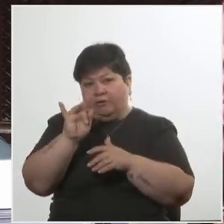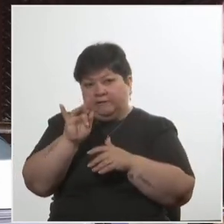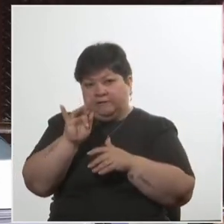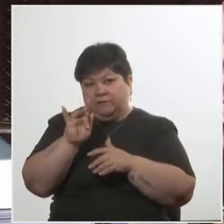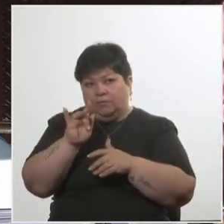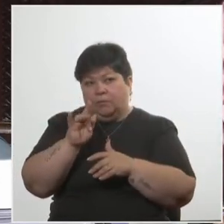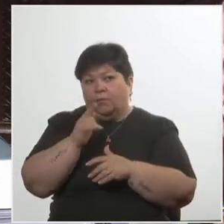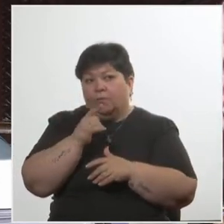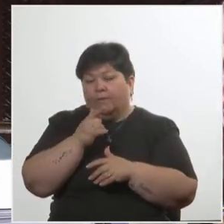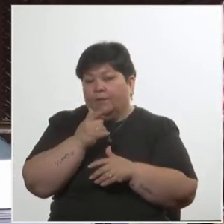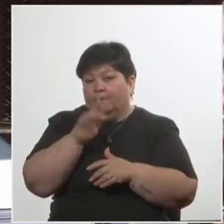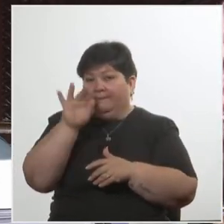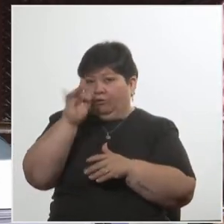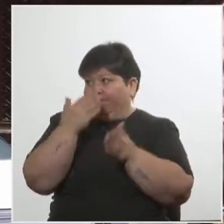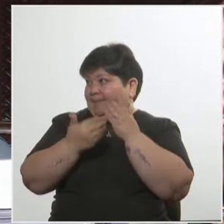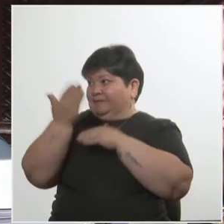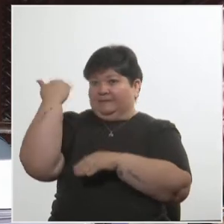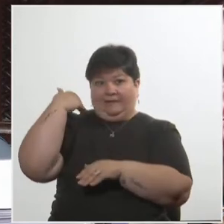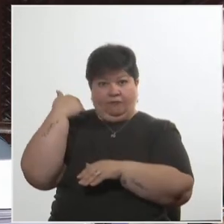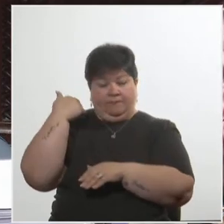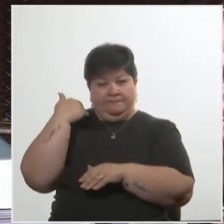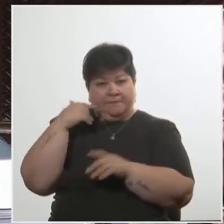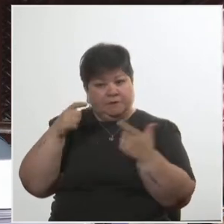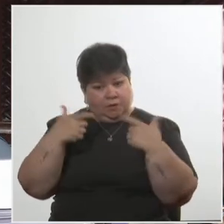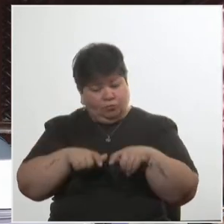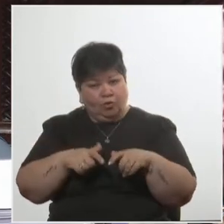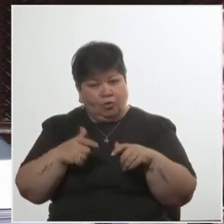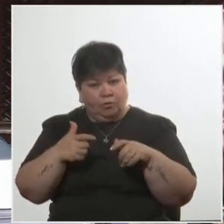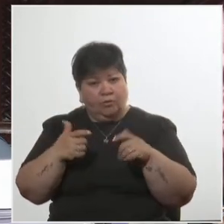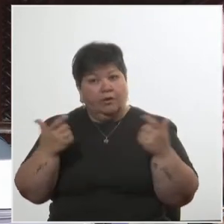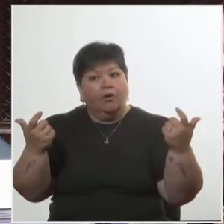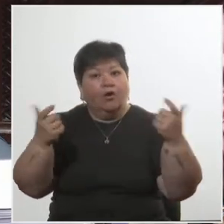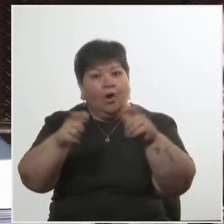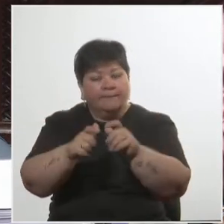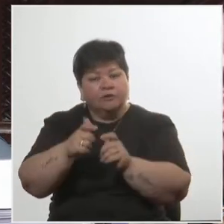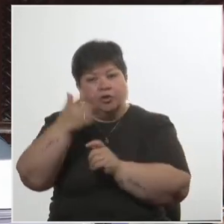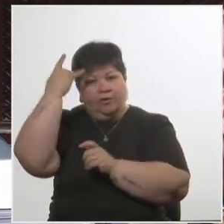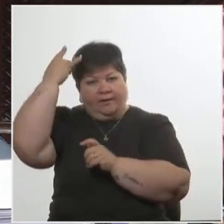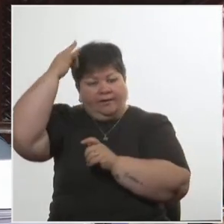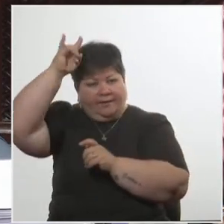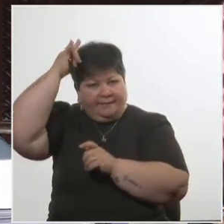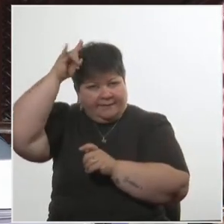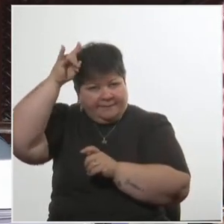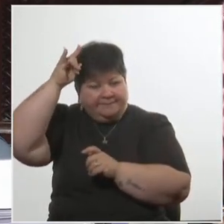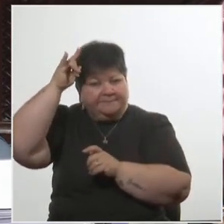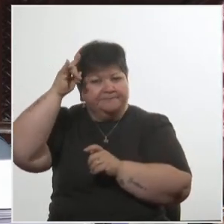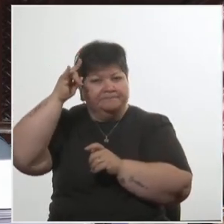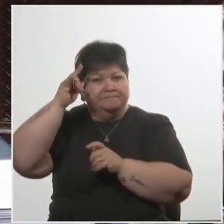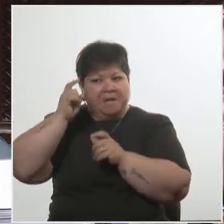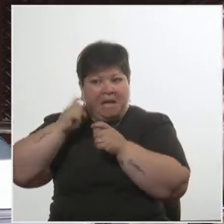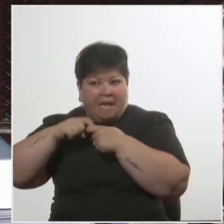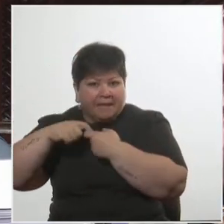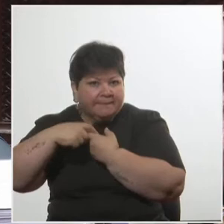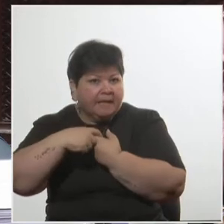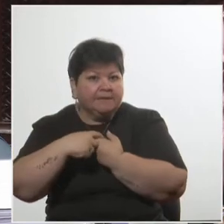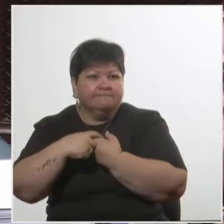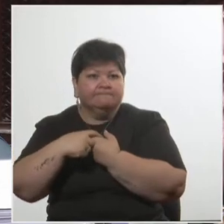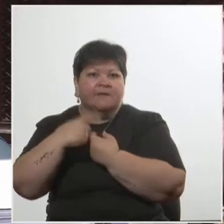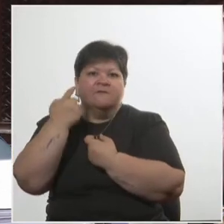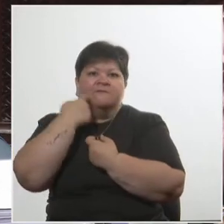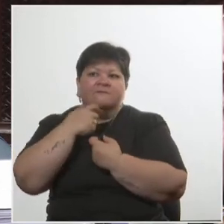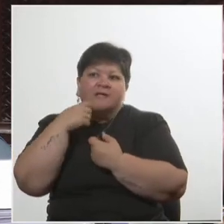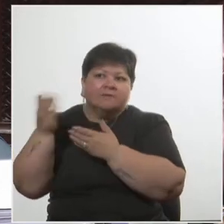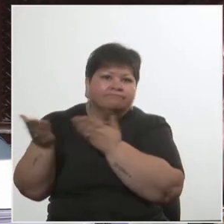no el día jueves el día miércoles pasado se reunió la comisión de ganadería y recibimos a las gremiales este no logramos recibir a